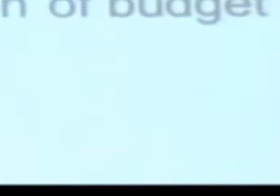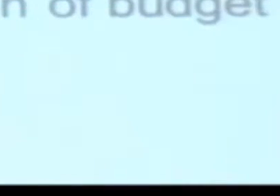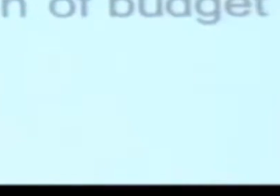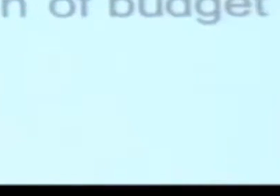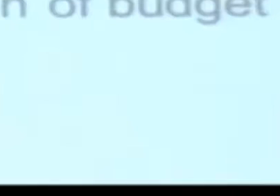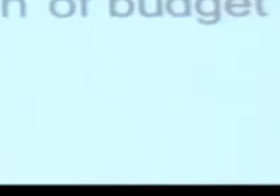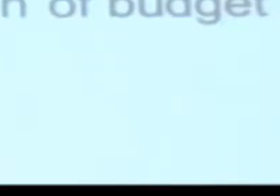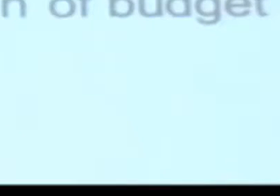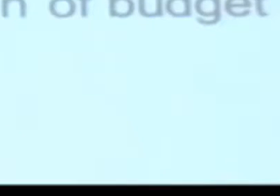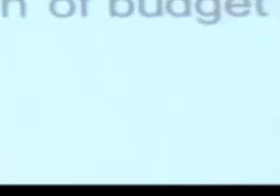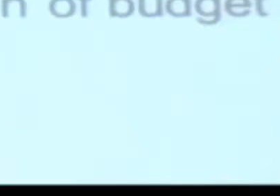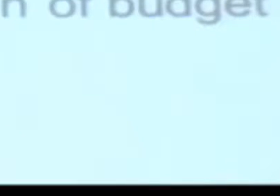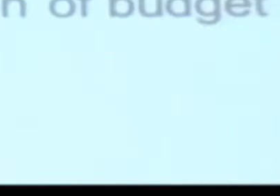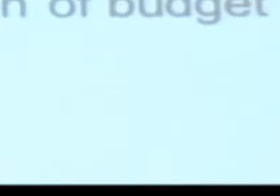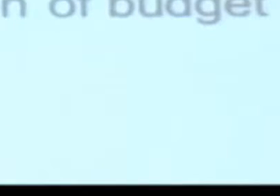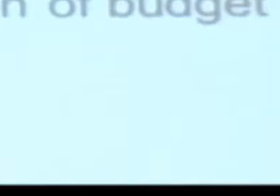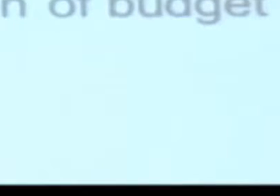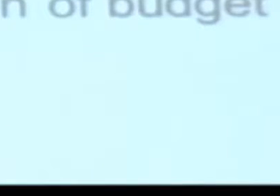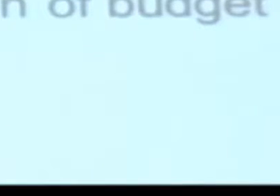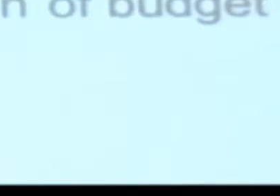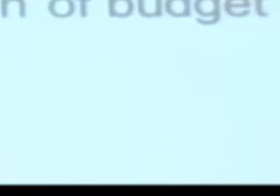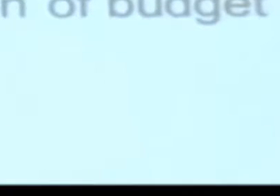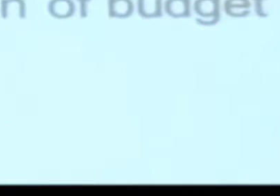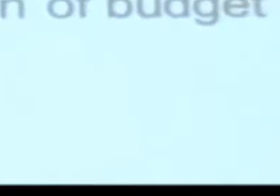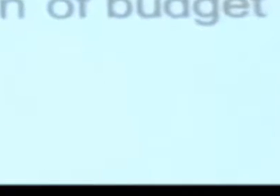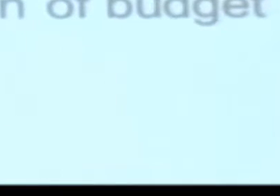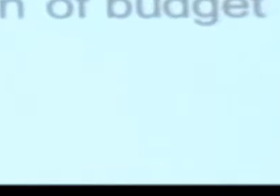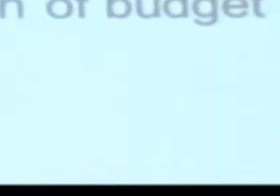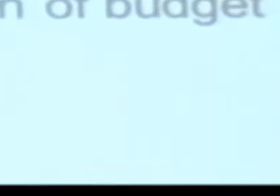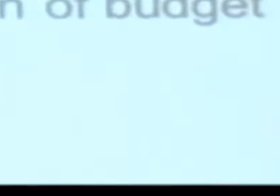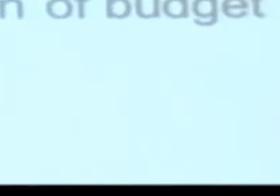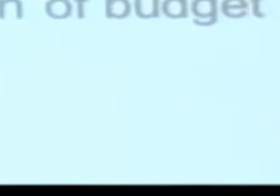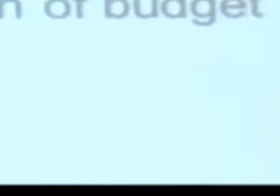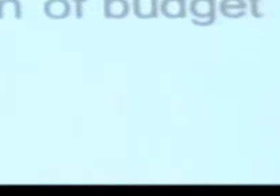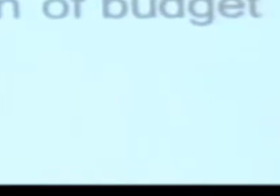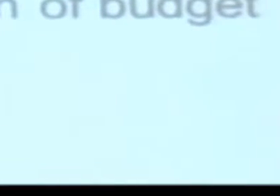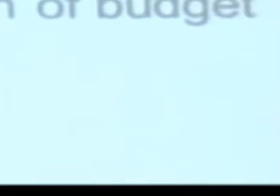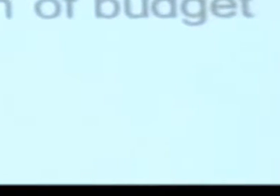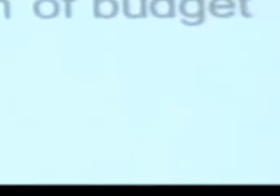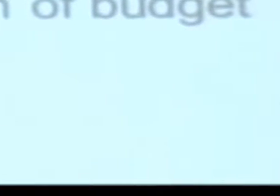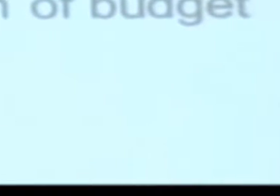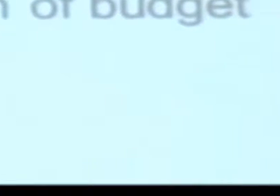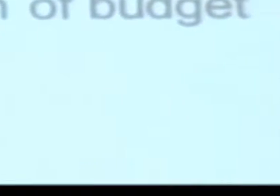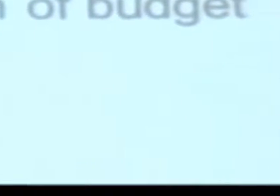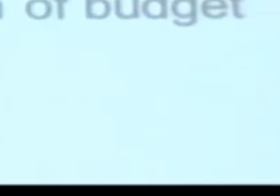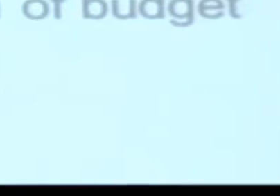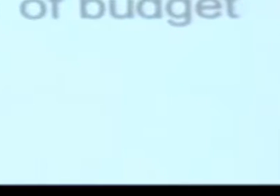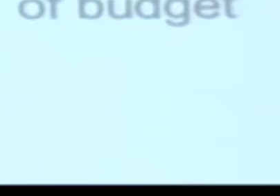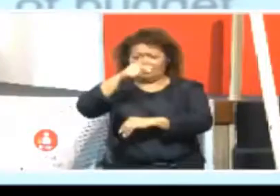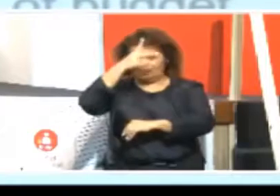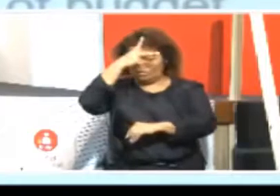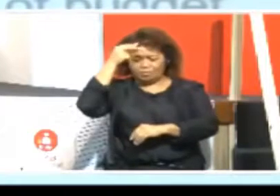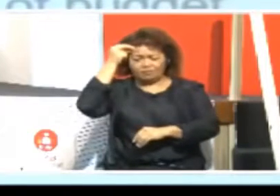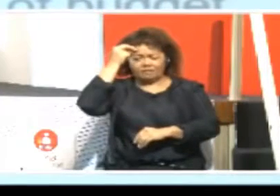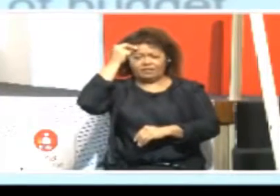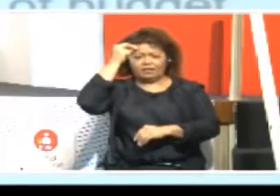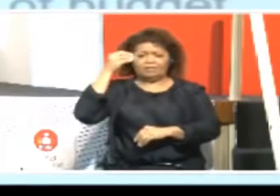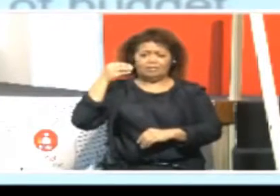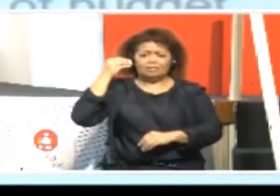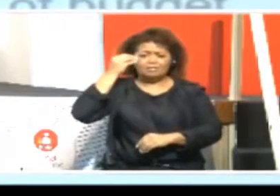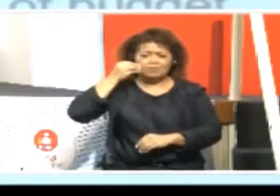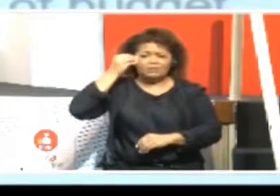del alcalde ni el nivel de la experiencia afecta la toma de decisiones en términos de delegar. Lo que sí vemos es que los